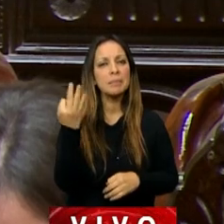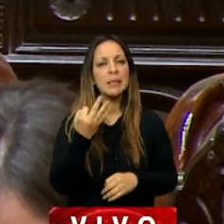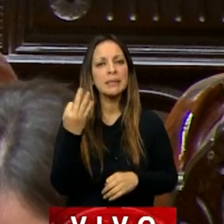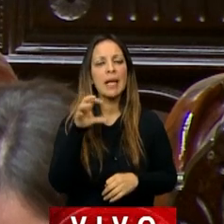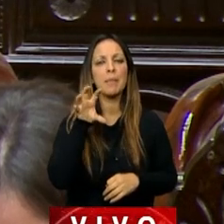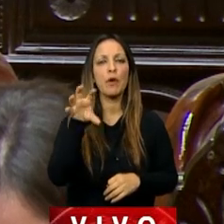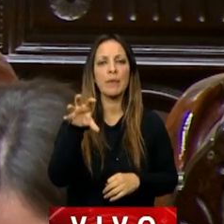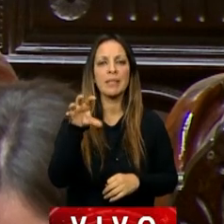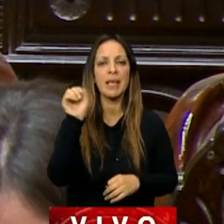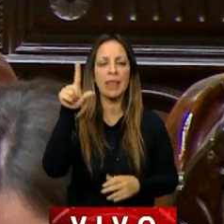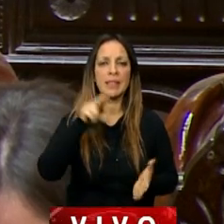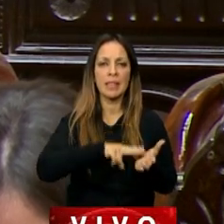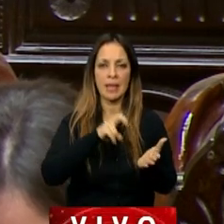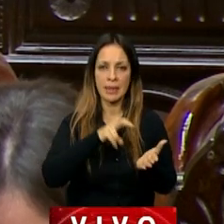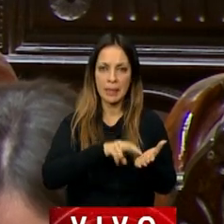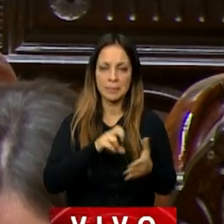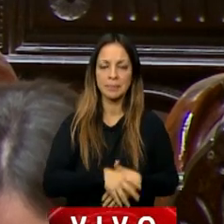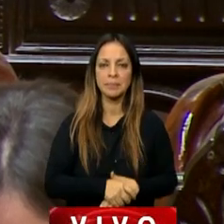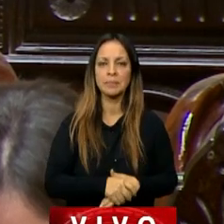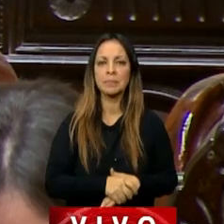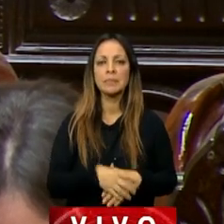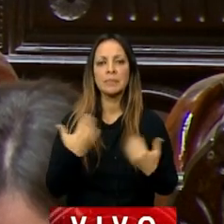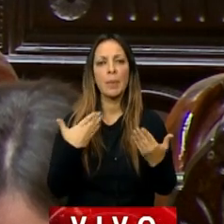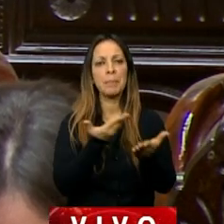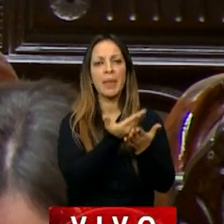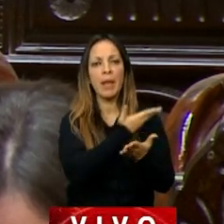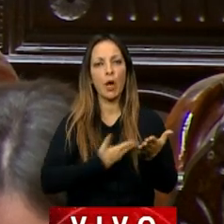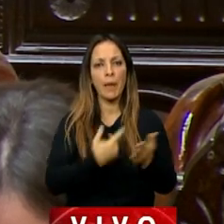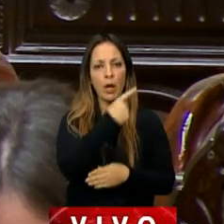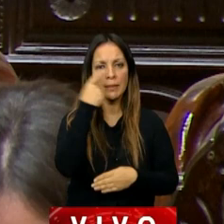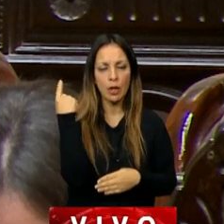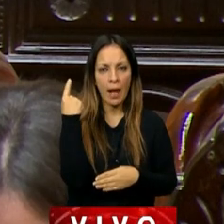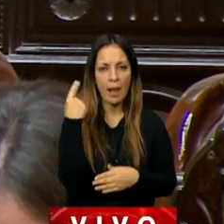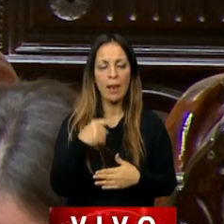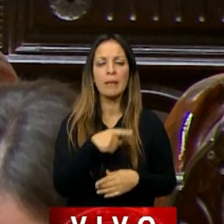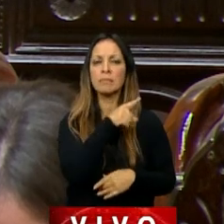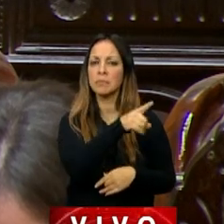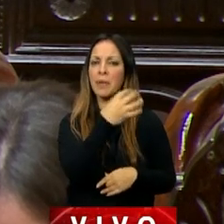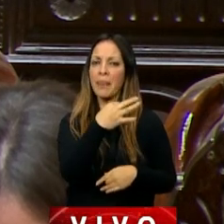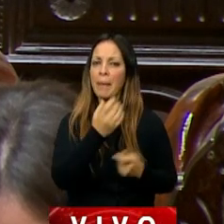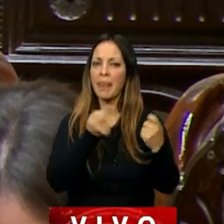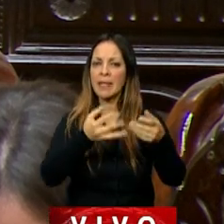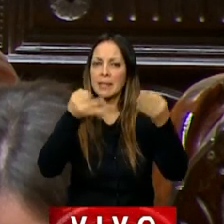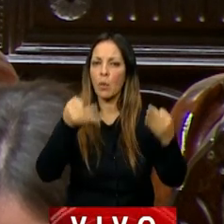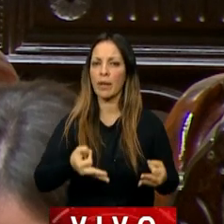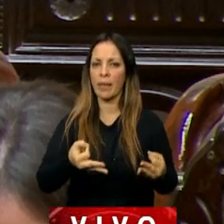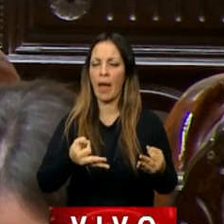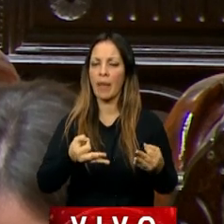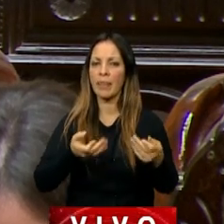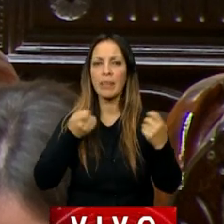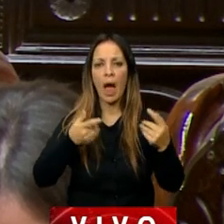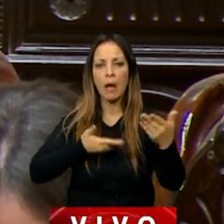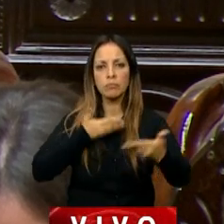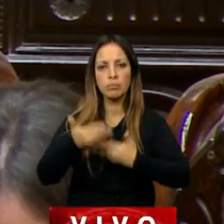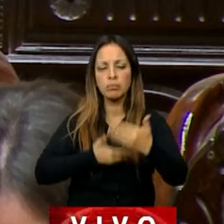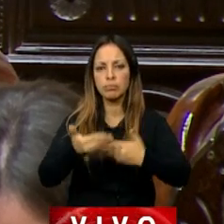en la provincia de Salta, instando al gobierno nacional a que asegure y normalice